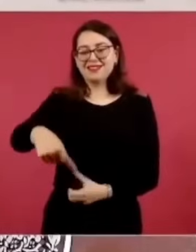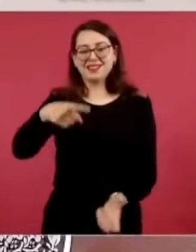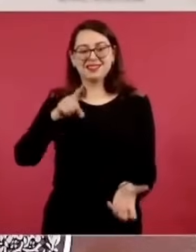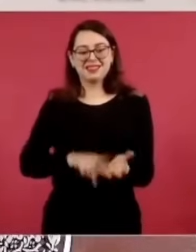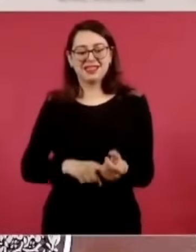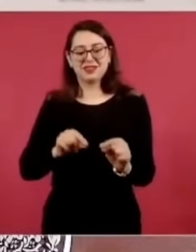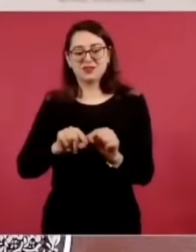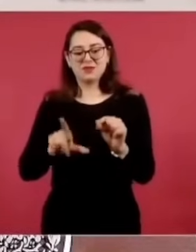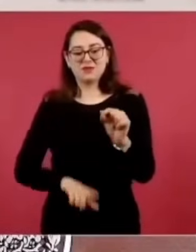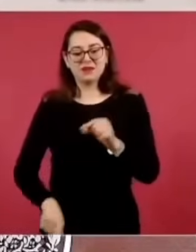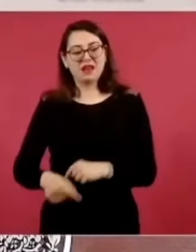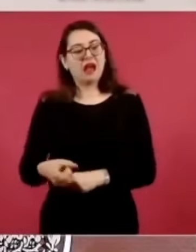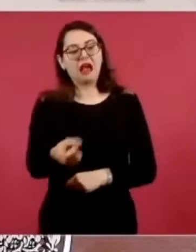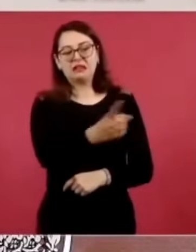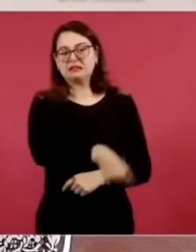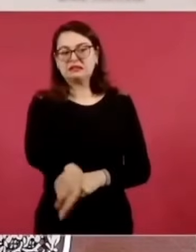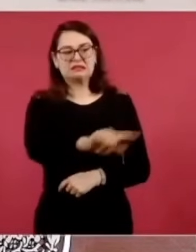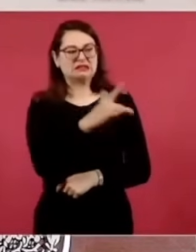guerra civil.